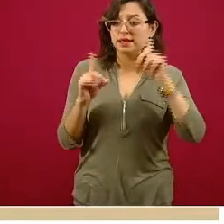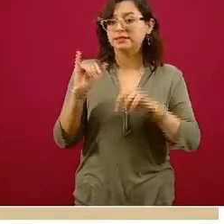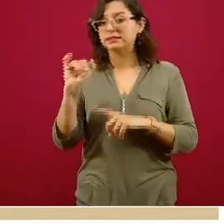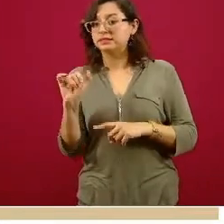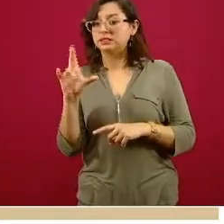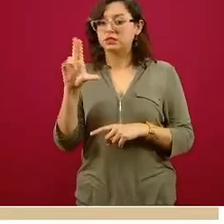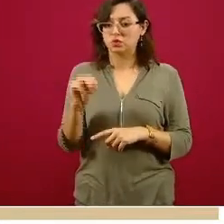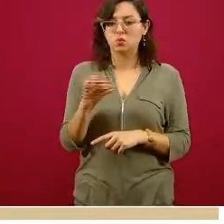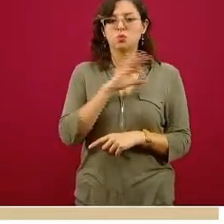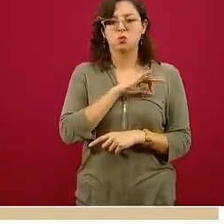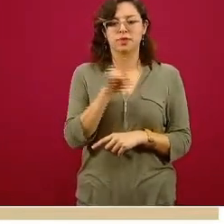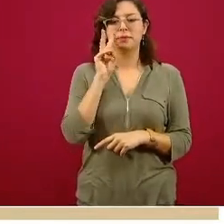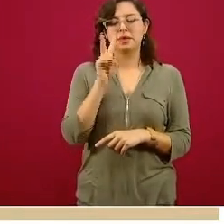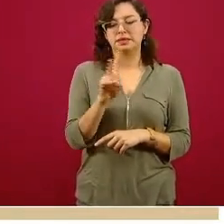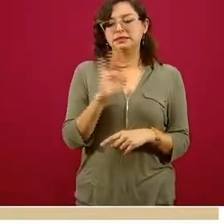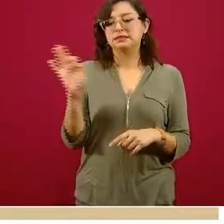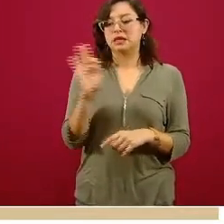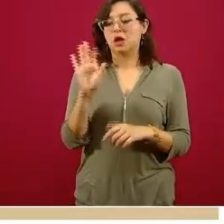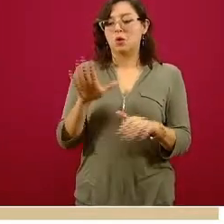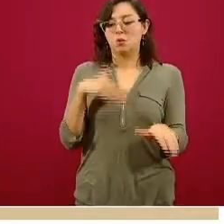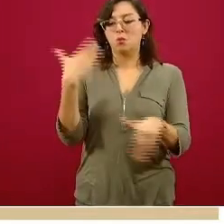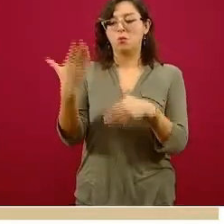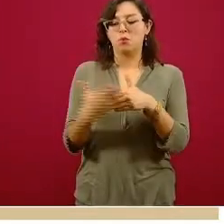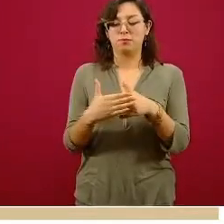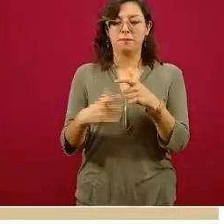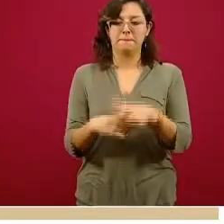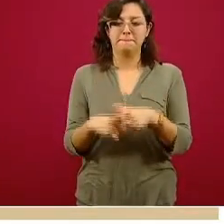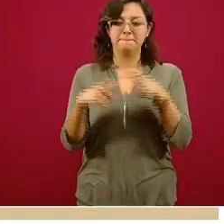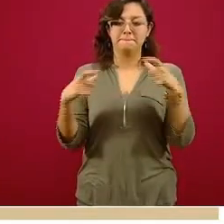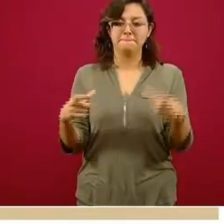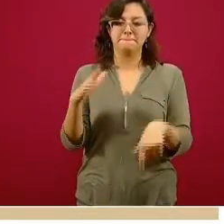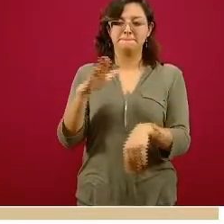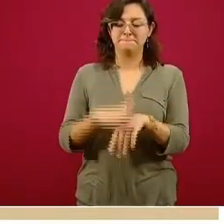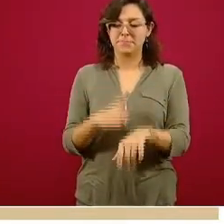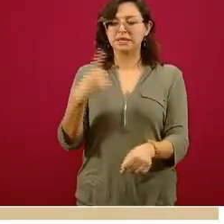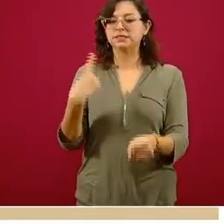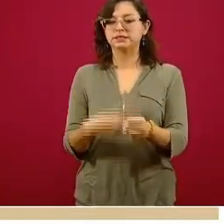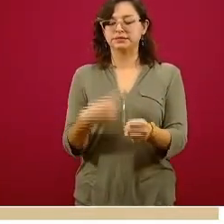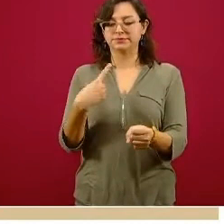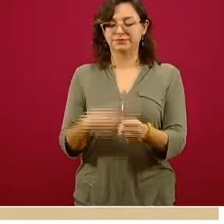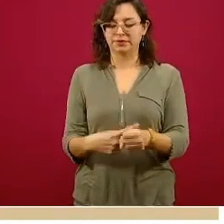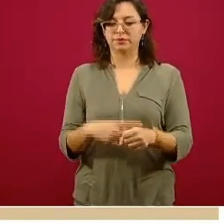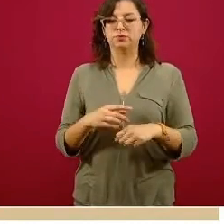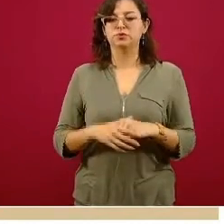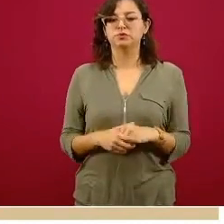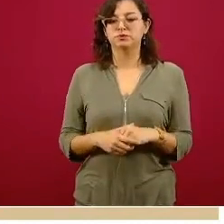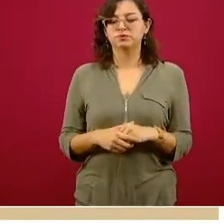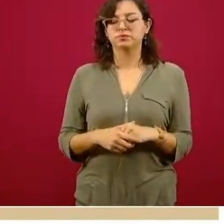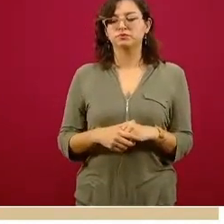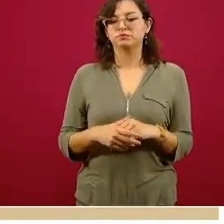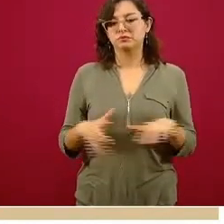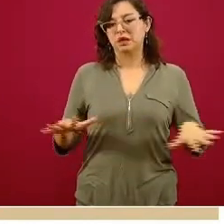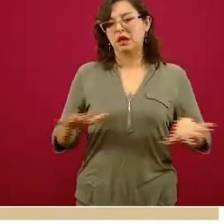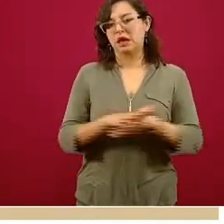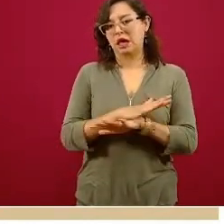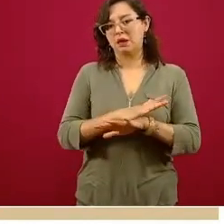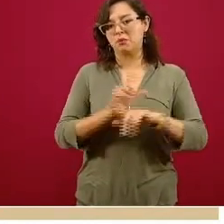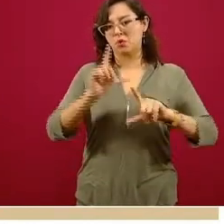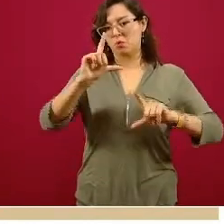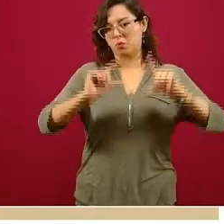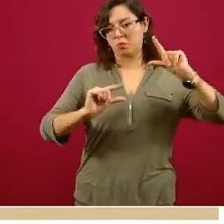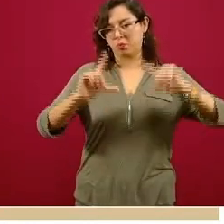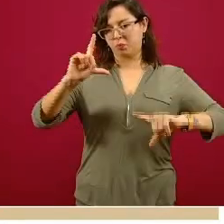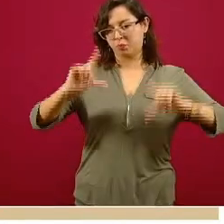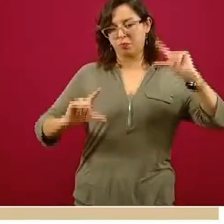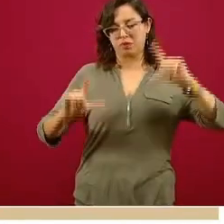tanto también donde podríamos esperar un incremento en la carga de casos confirmados y por lo tanto el cambio en la posición en la que